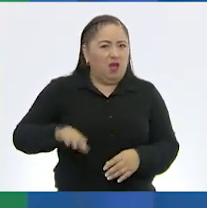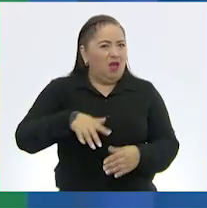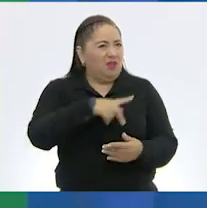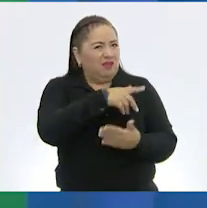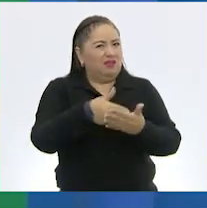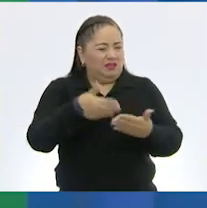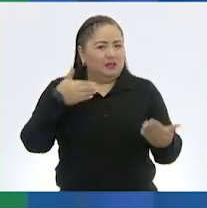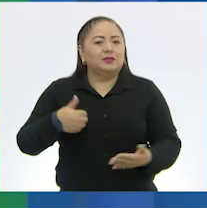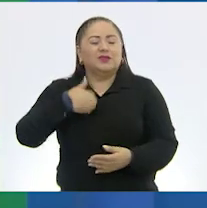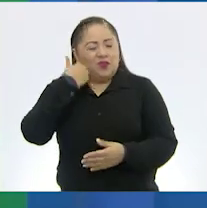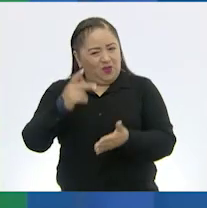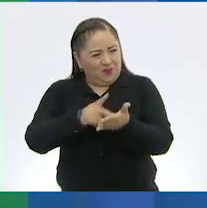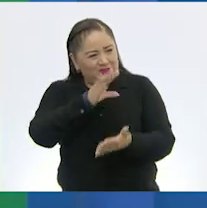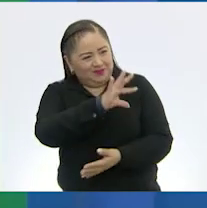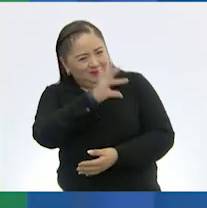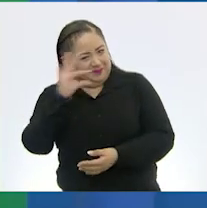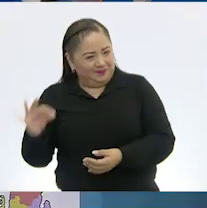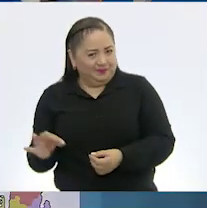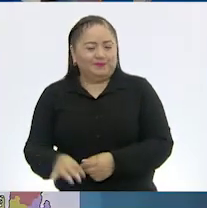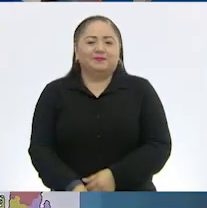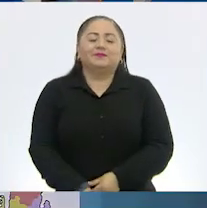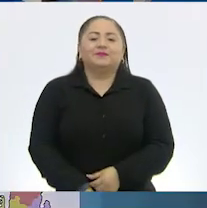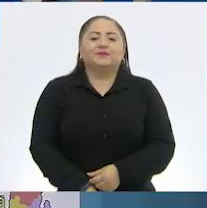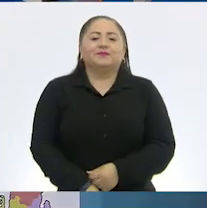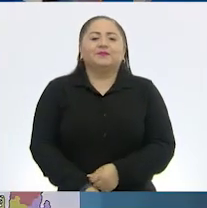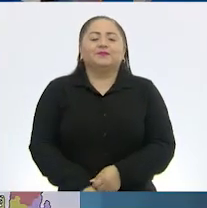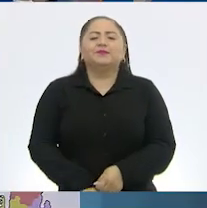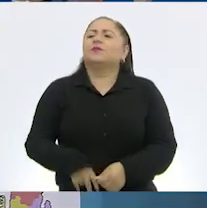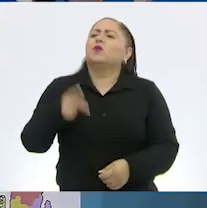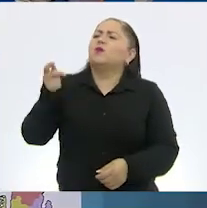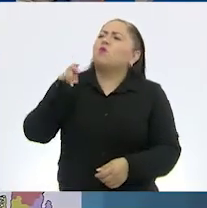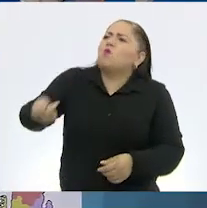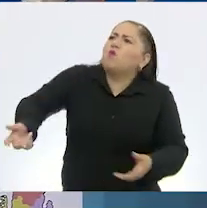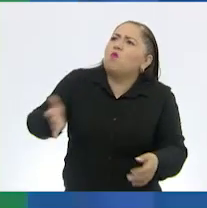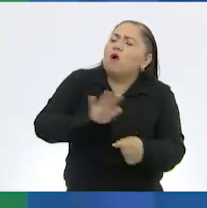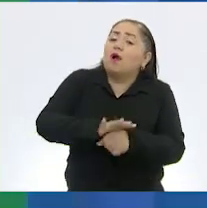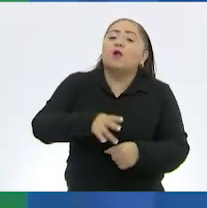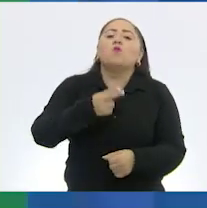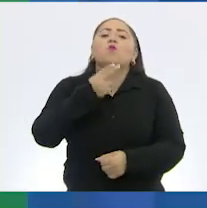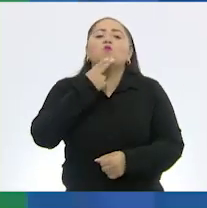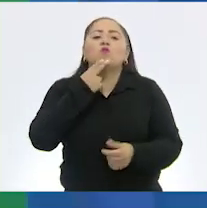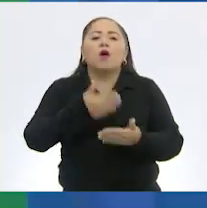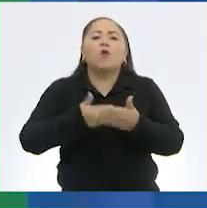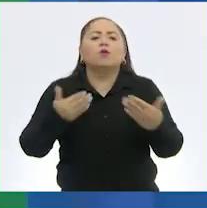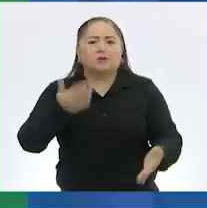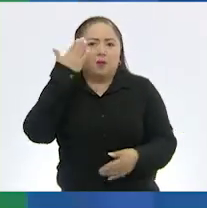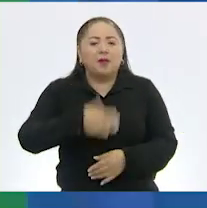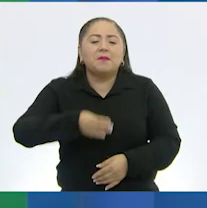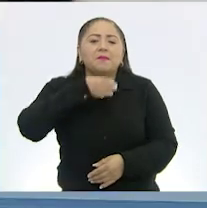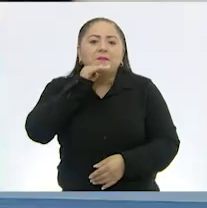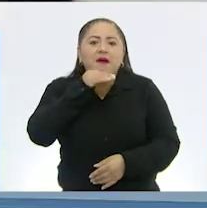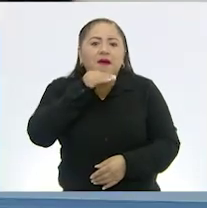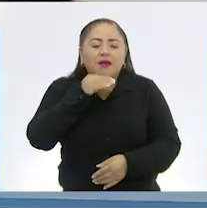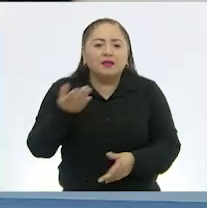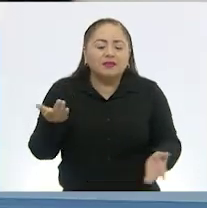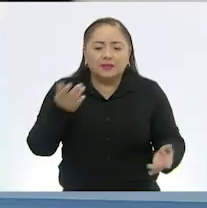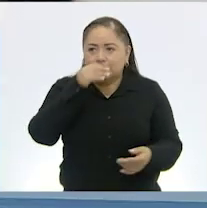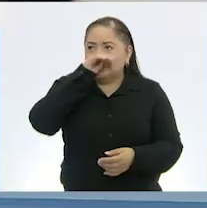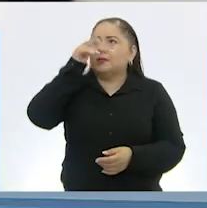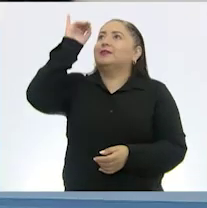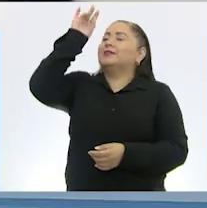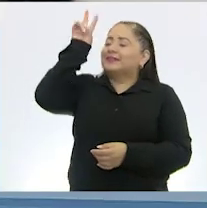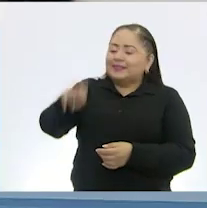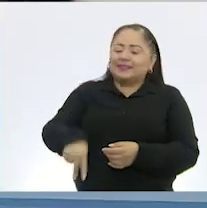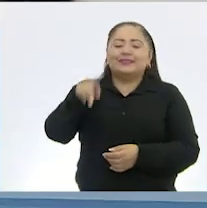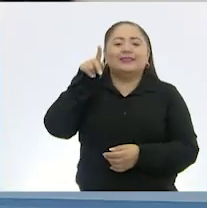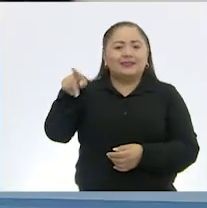anteriormente y lo quiero retomar. ¿Y qué fue, maestra? El uso actual del maíz. ¡Ah, sí es